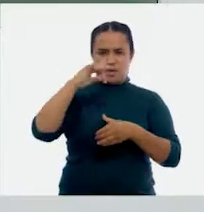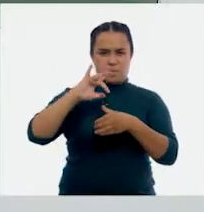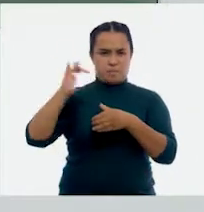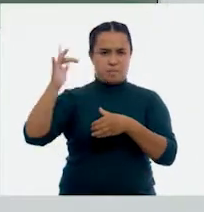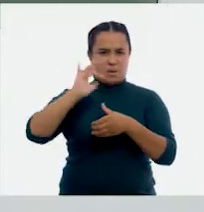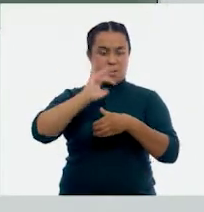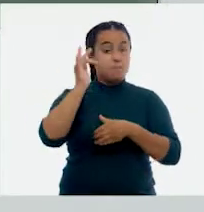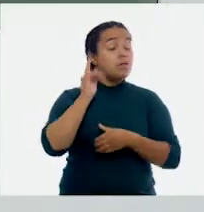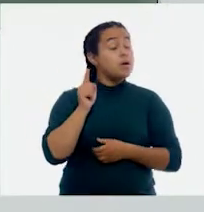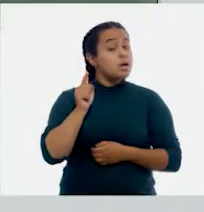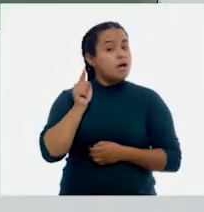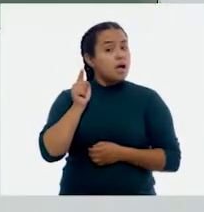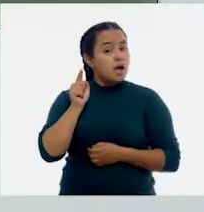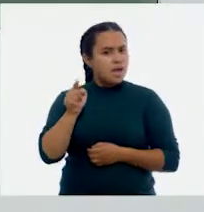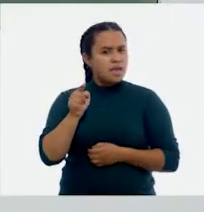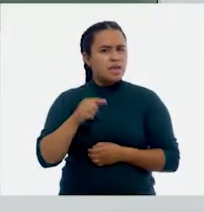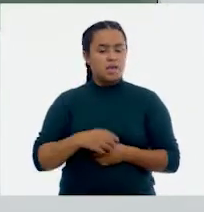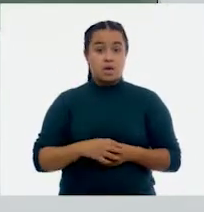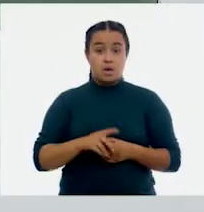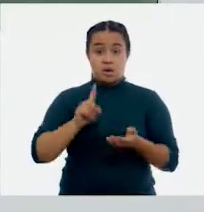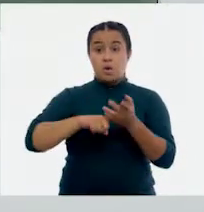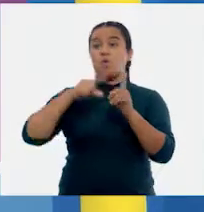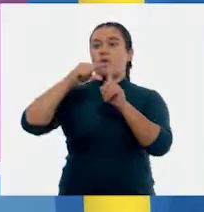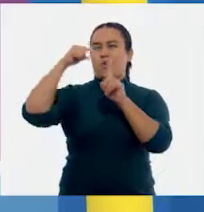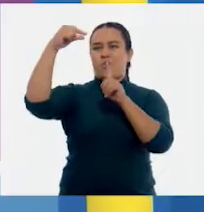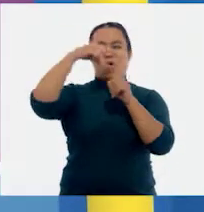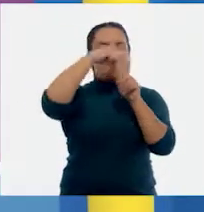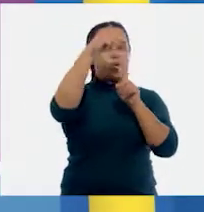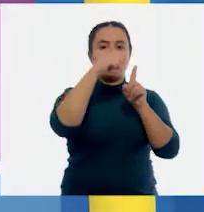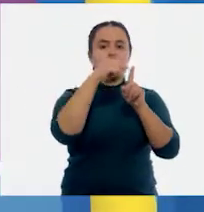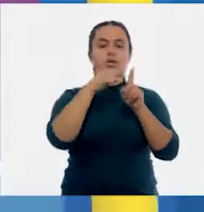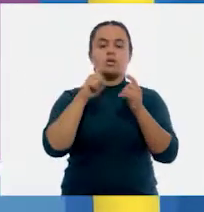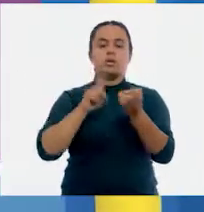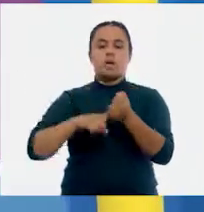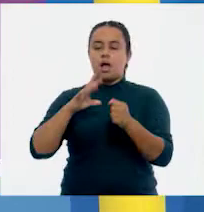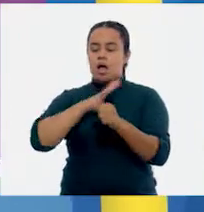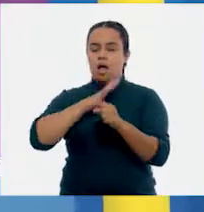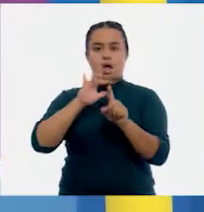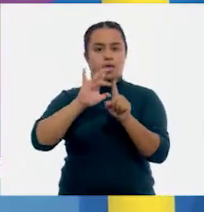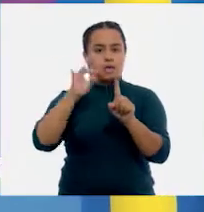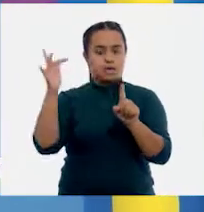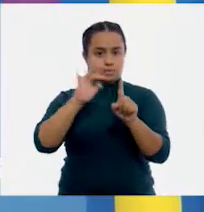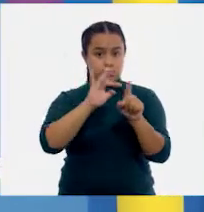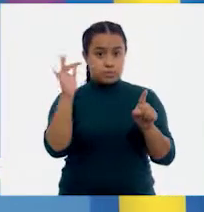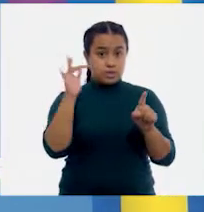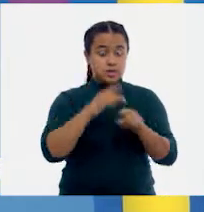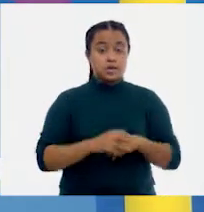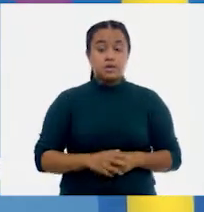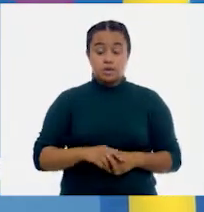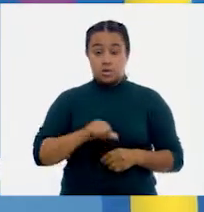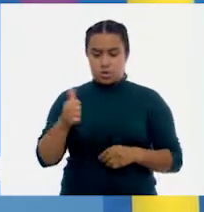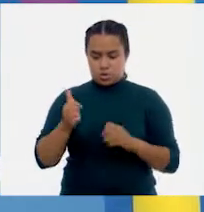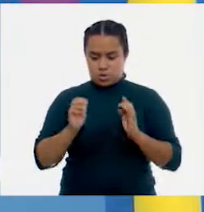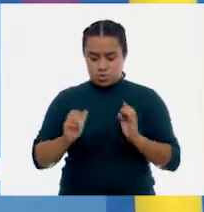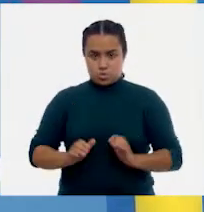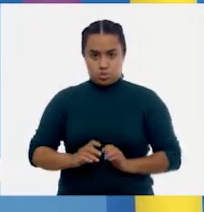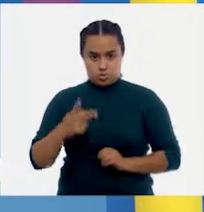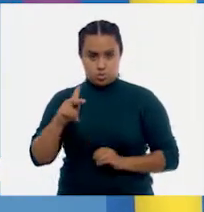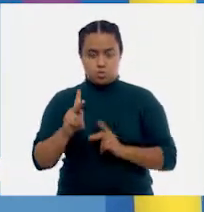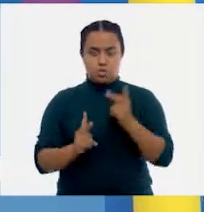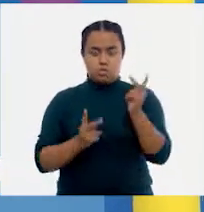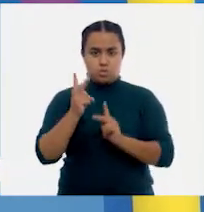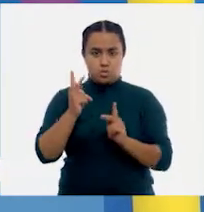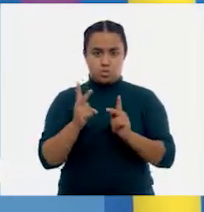ahí vemos claramente que en lugar de hojas se desarrolló lo que son las espinas. Y en la parte del cuerpo de la planta, que es de